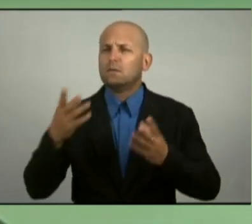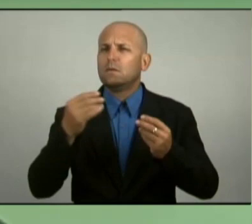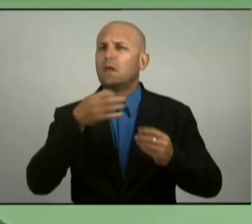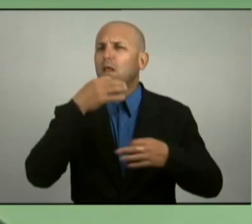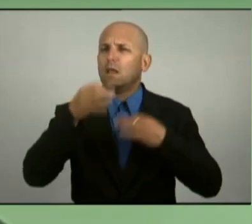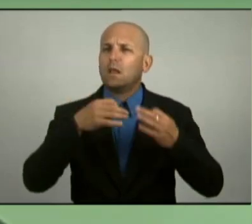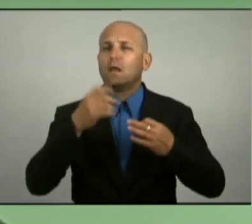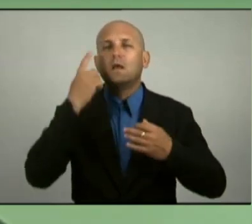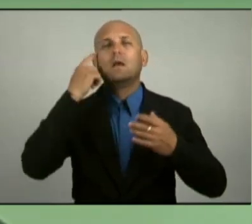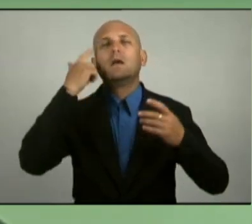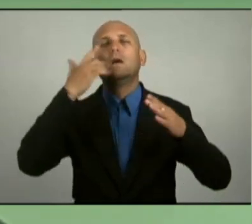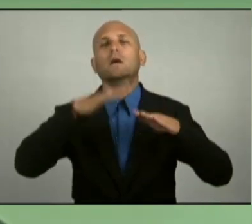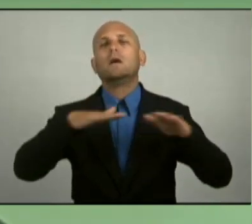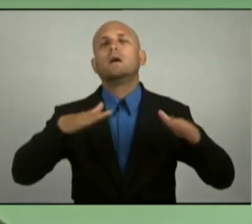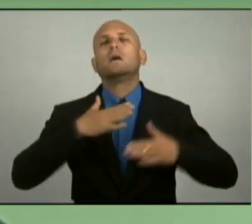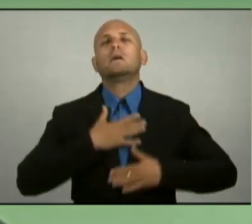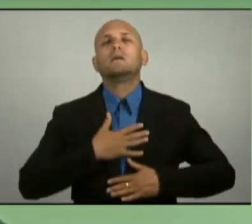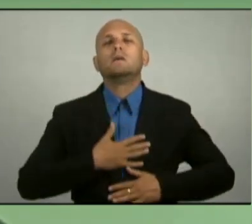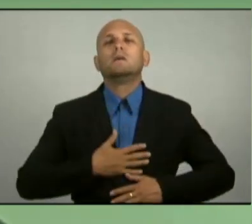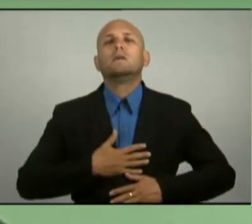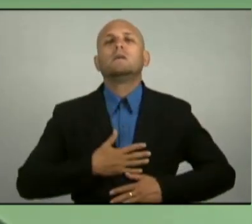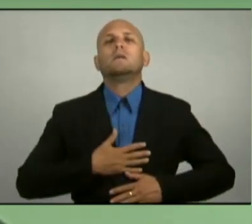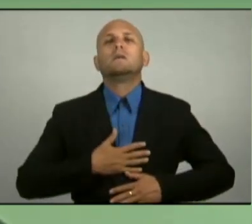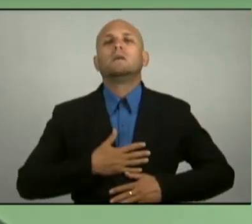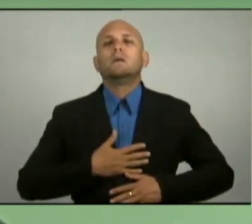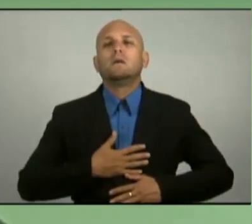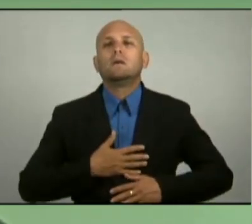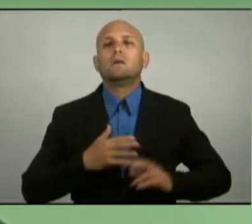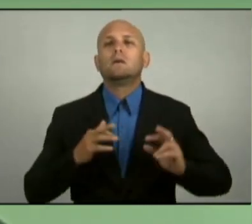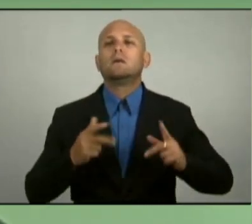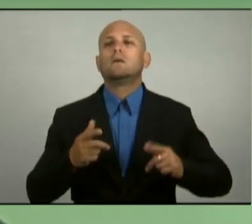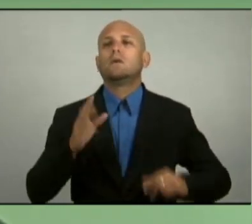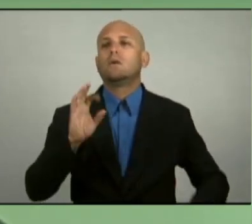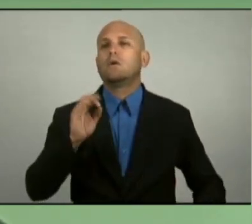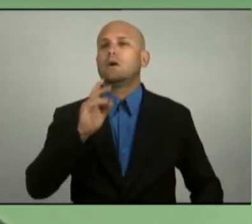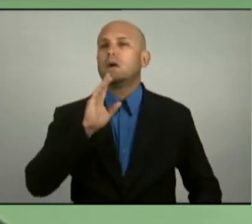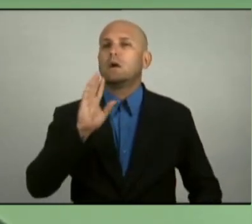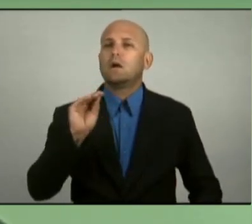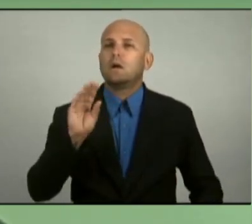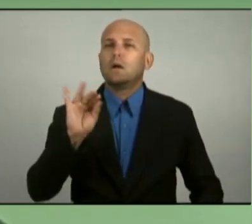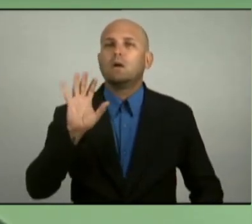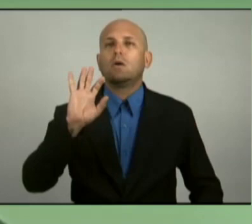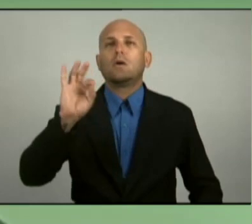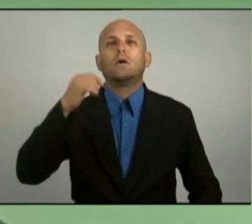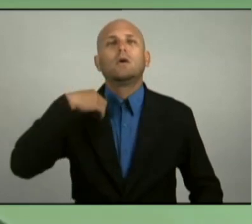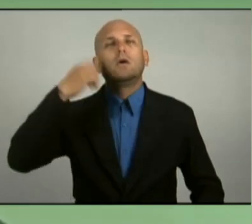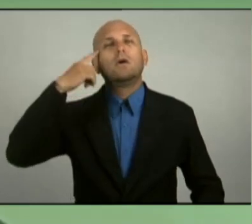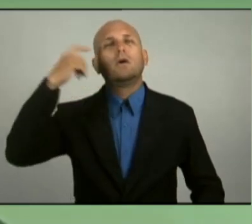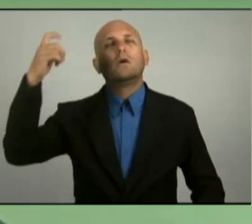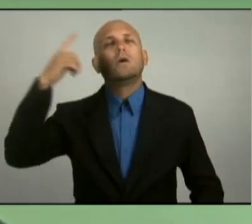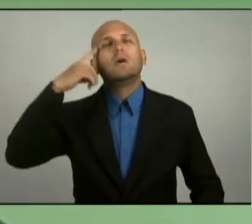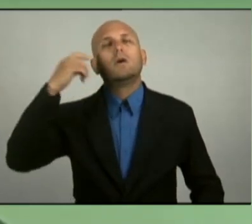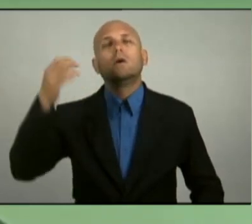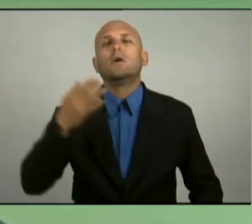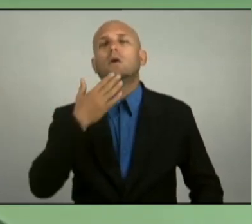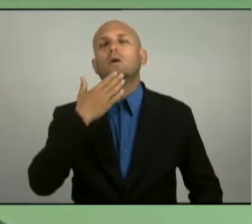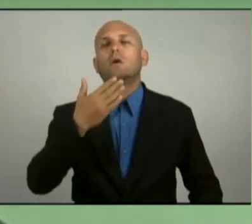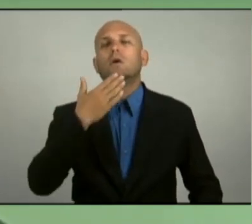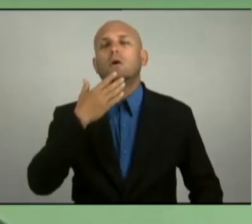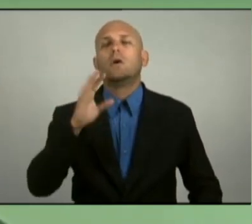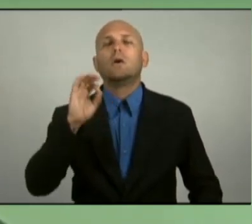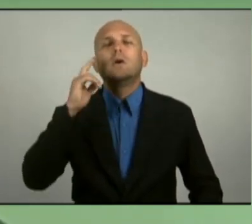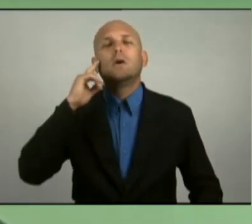que son ejercicios más bien repetitivos que pueden ser verbales pueden ser imaginarios y pueden ser también de